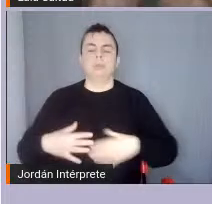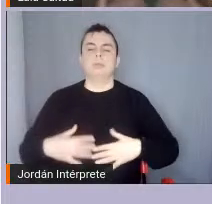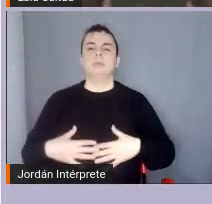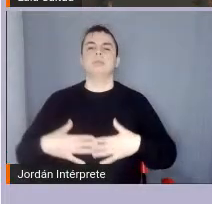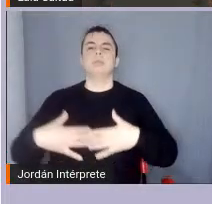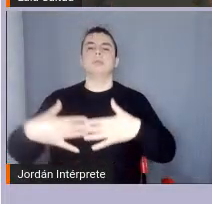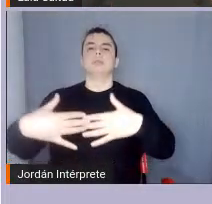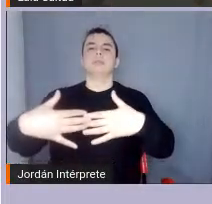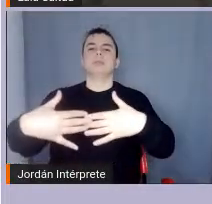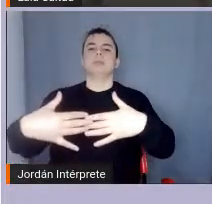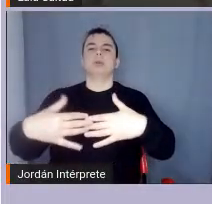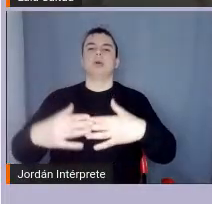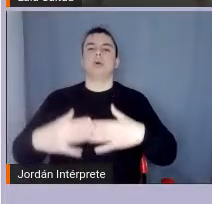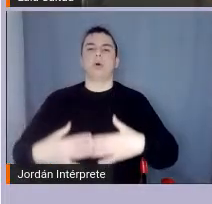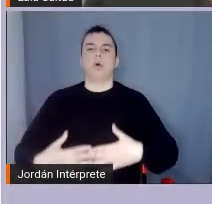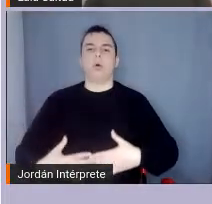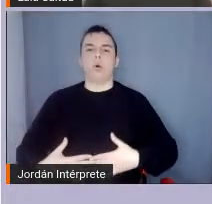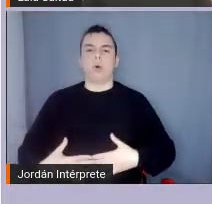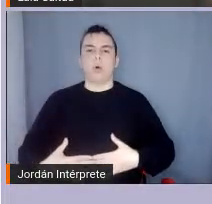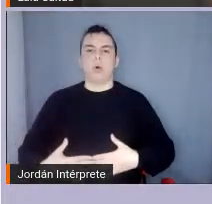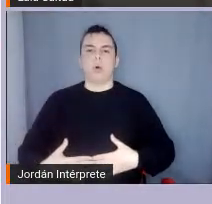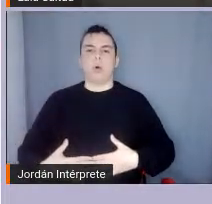y boto y